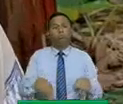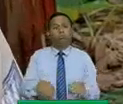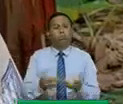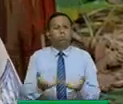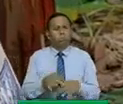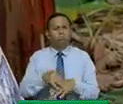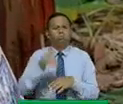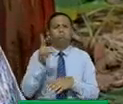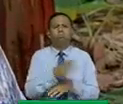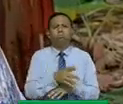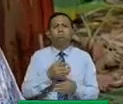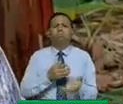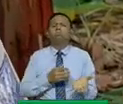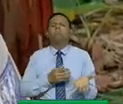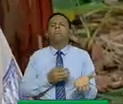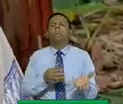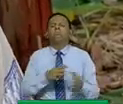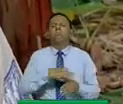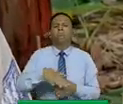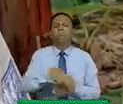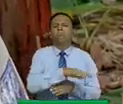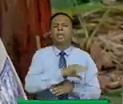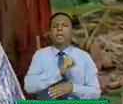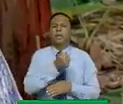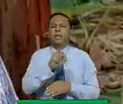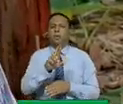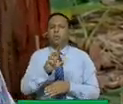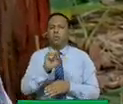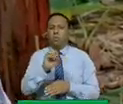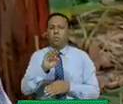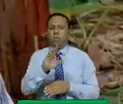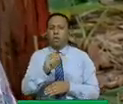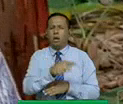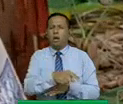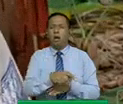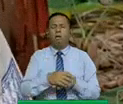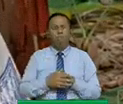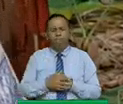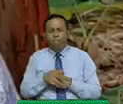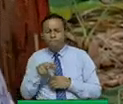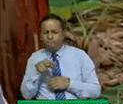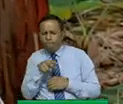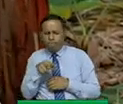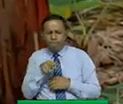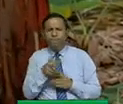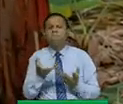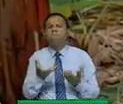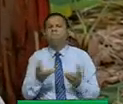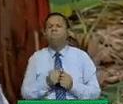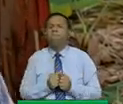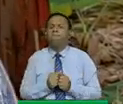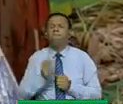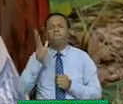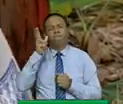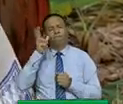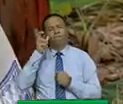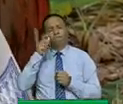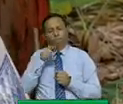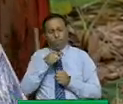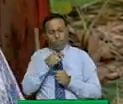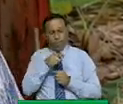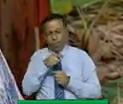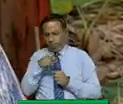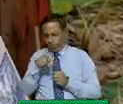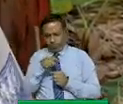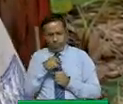cantón Santa Rosa, a la altura de San Antonio, donde también se presume que sea las primeras